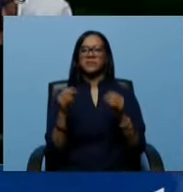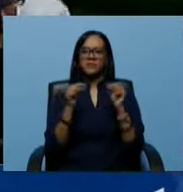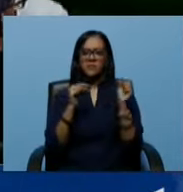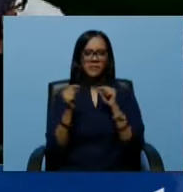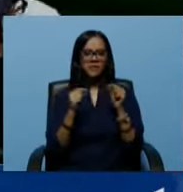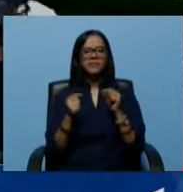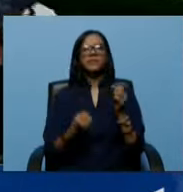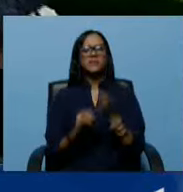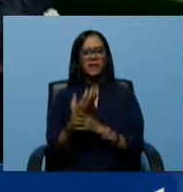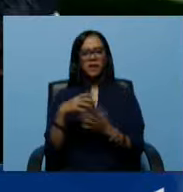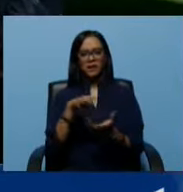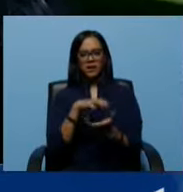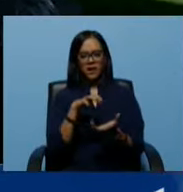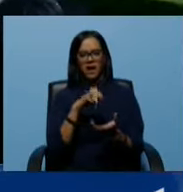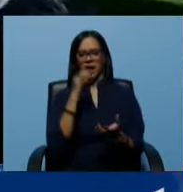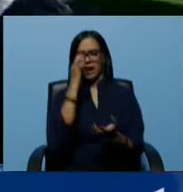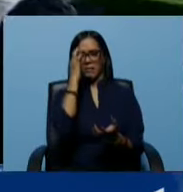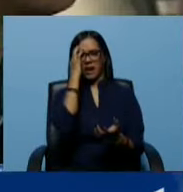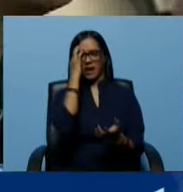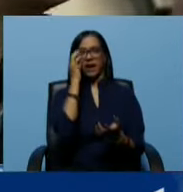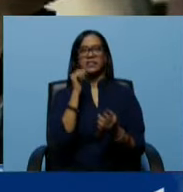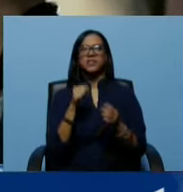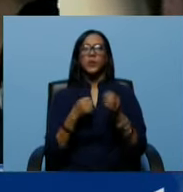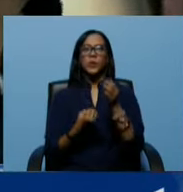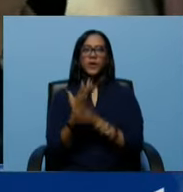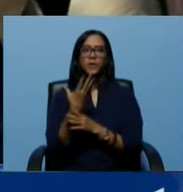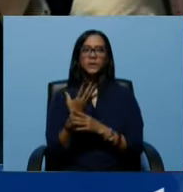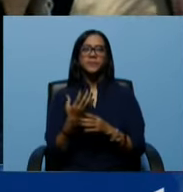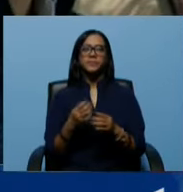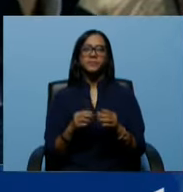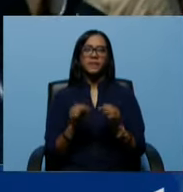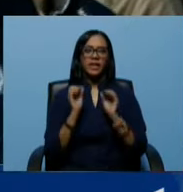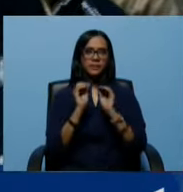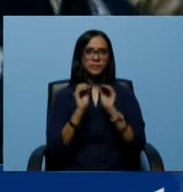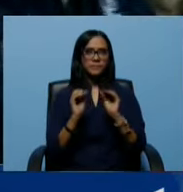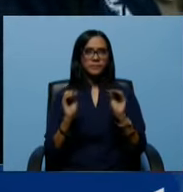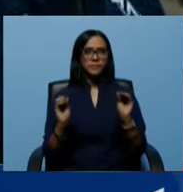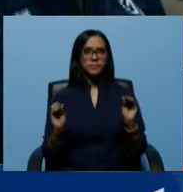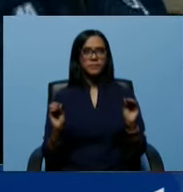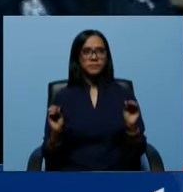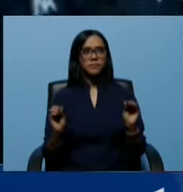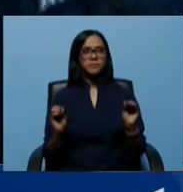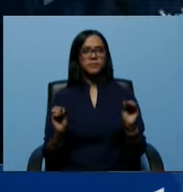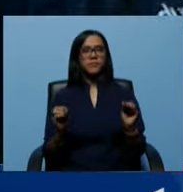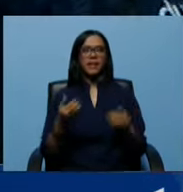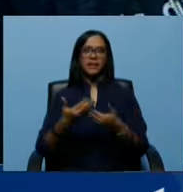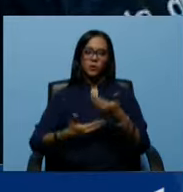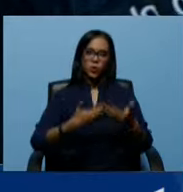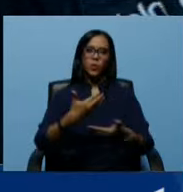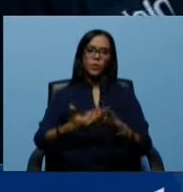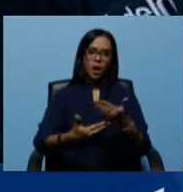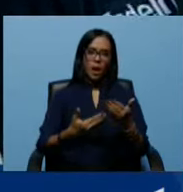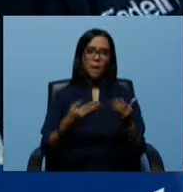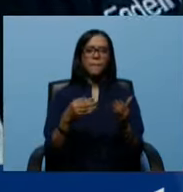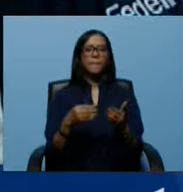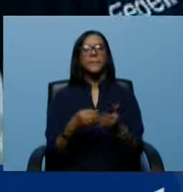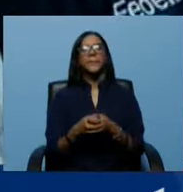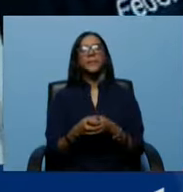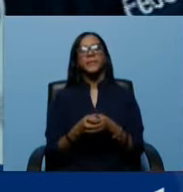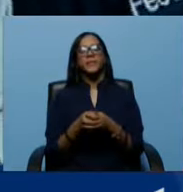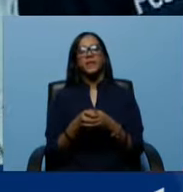los problemas comunes, surgió del señalamiento hacia los trámites que tiene que ver con los protocolos. Así